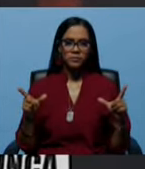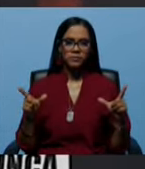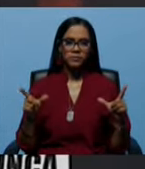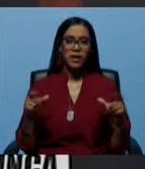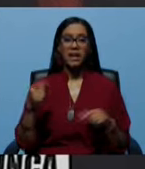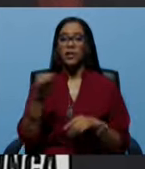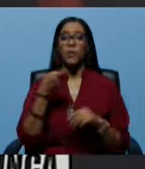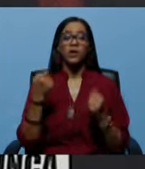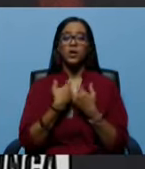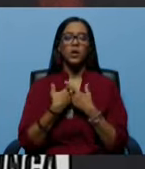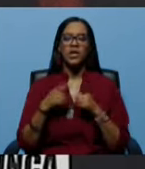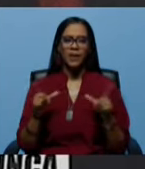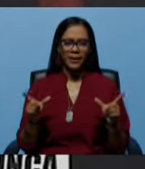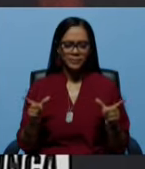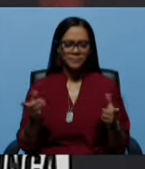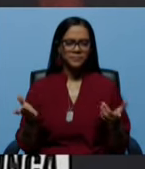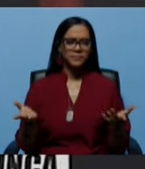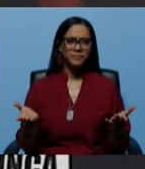Y andan buscando la impunidad.